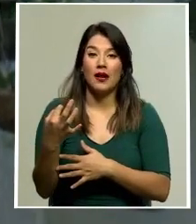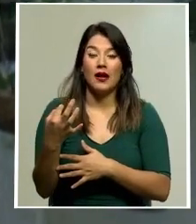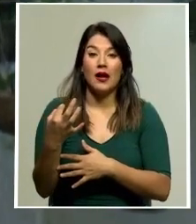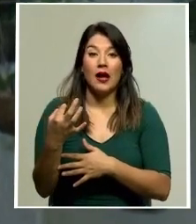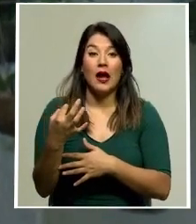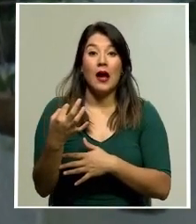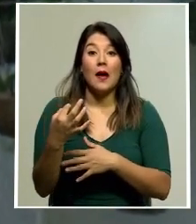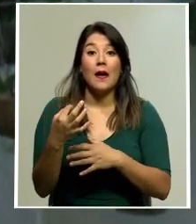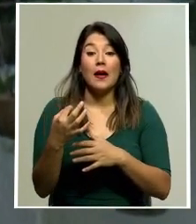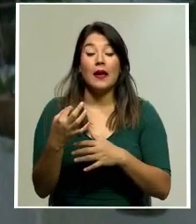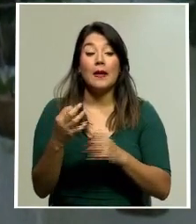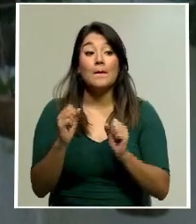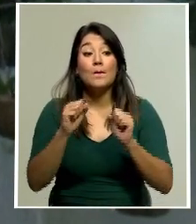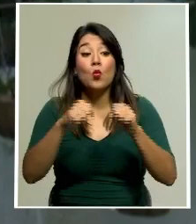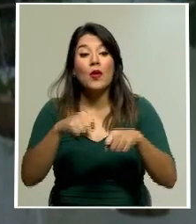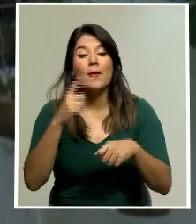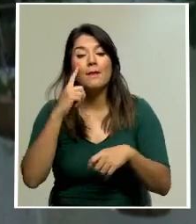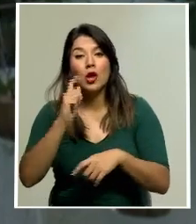como un tributo